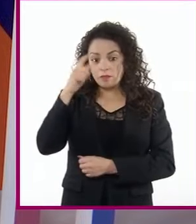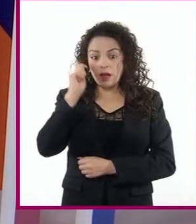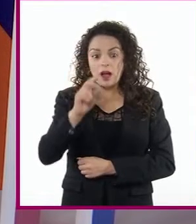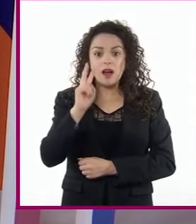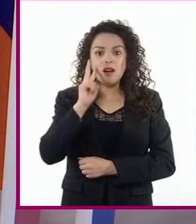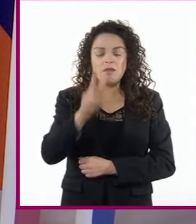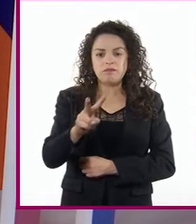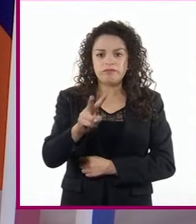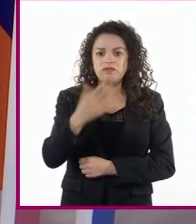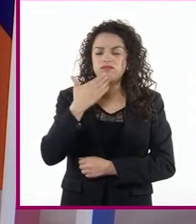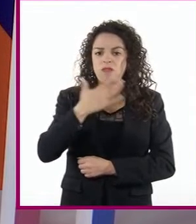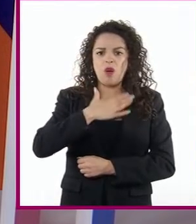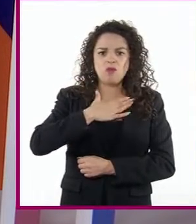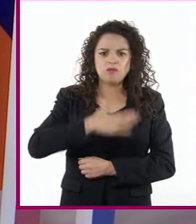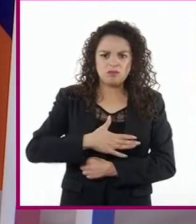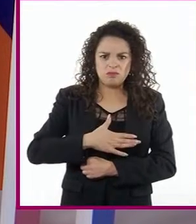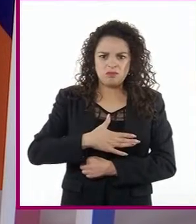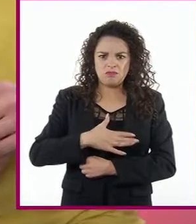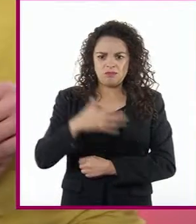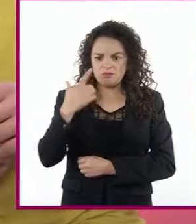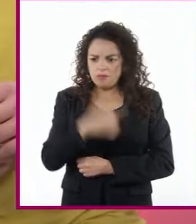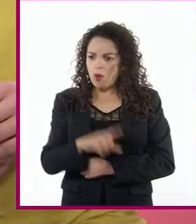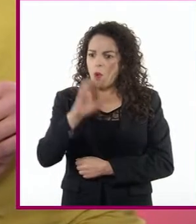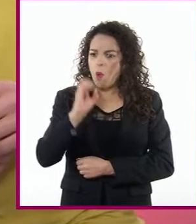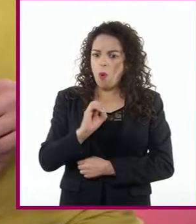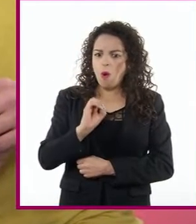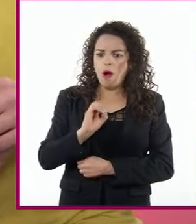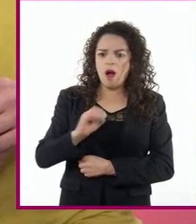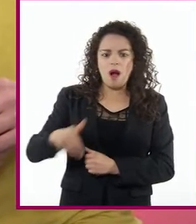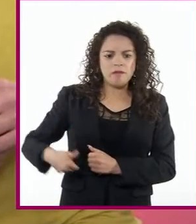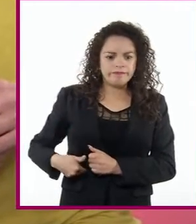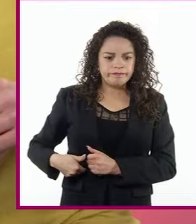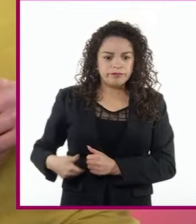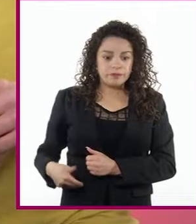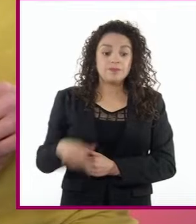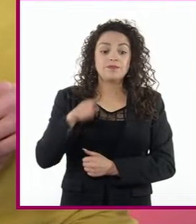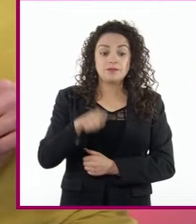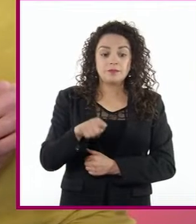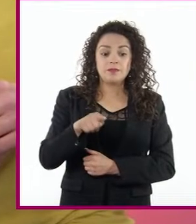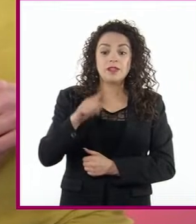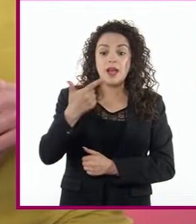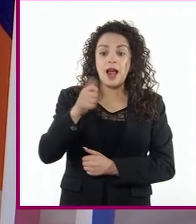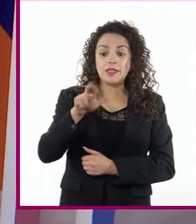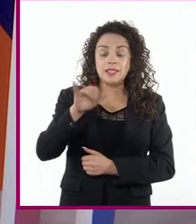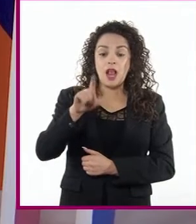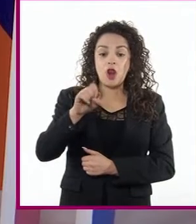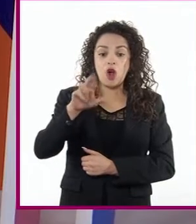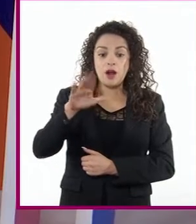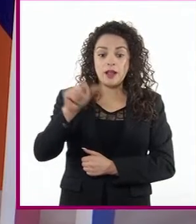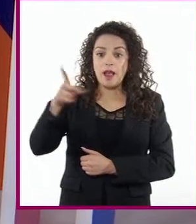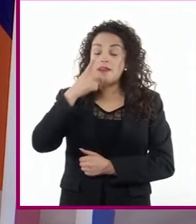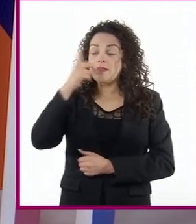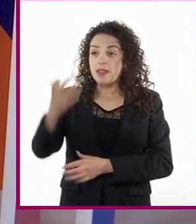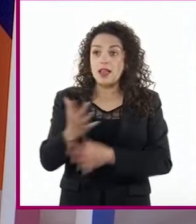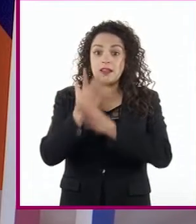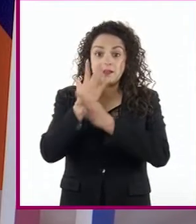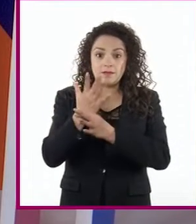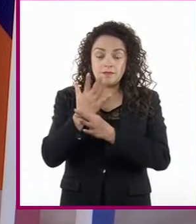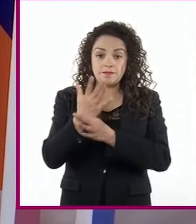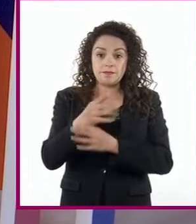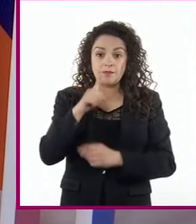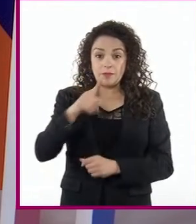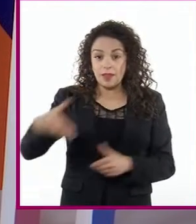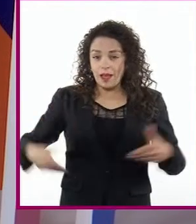lo cruel. Federico García Lorca, poeta y dramaturgo español, afirmaba: el teatro